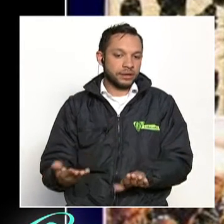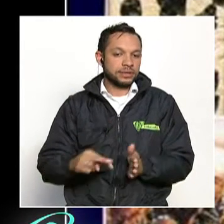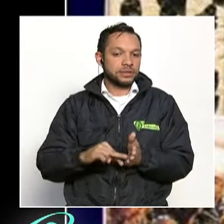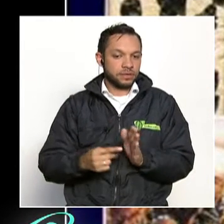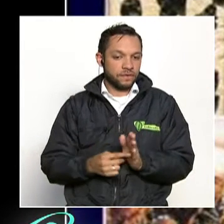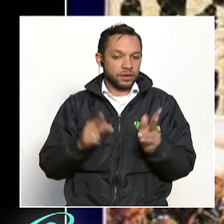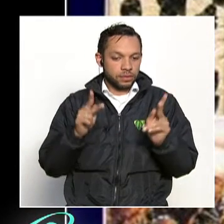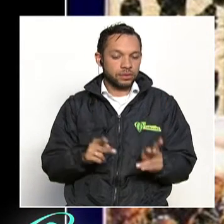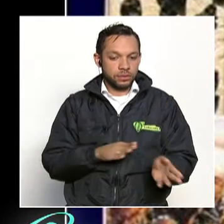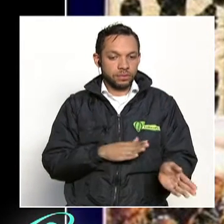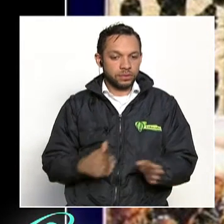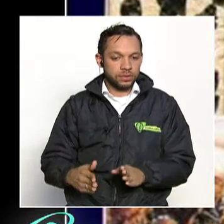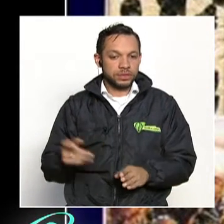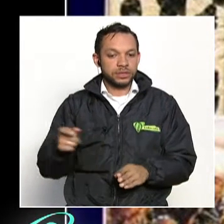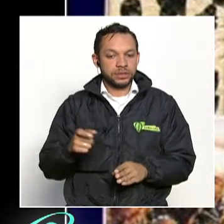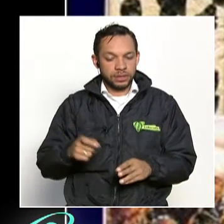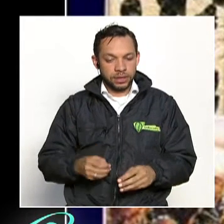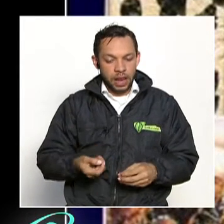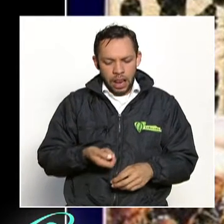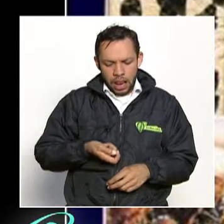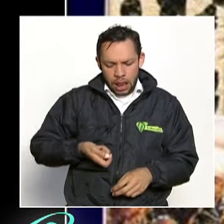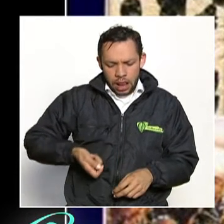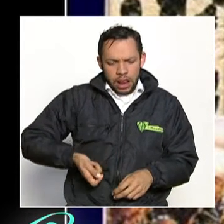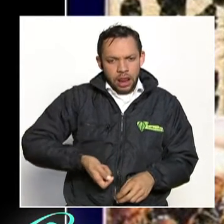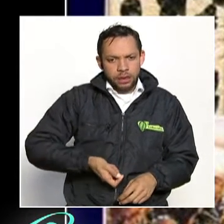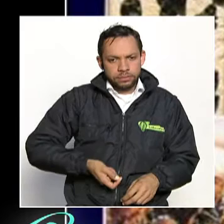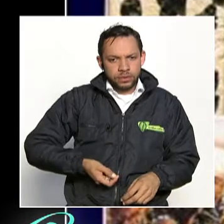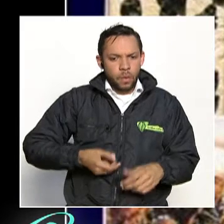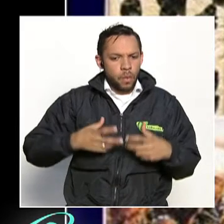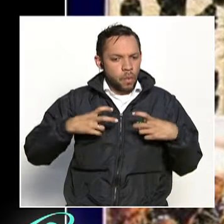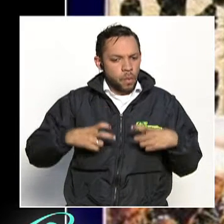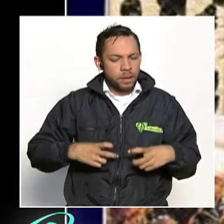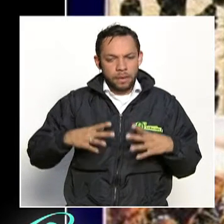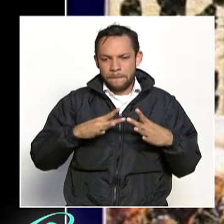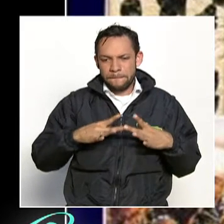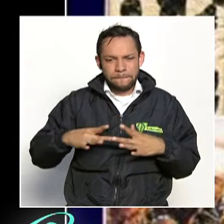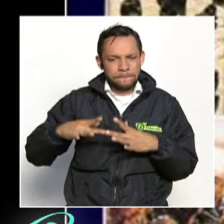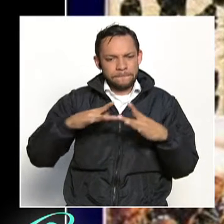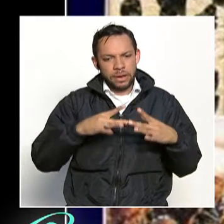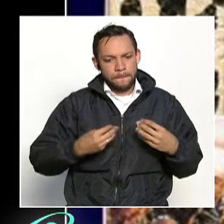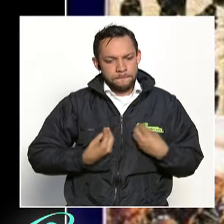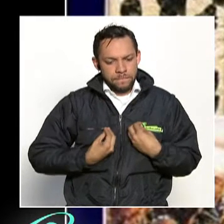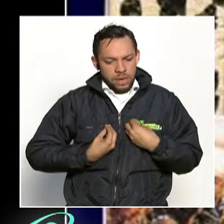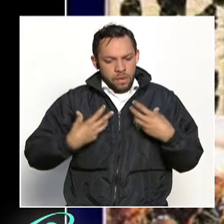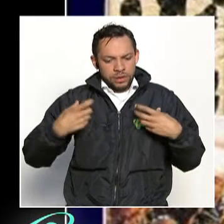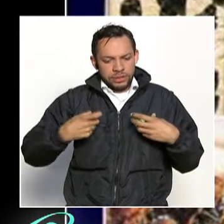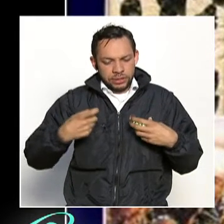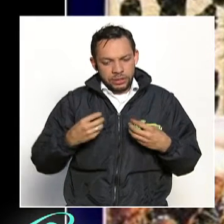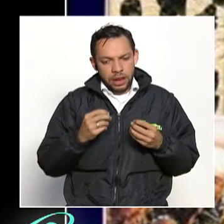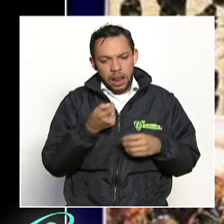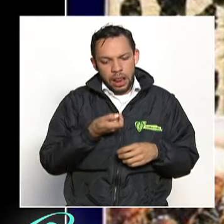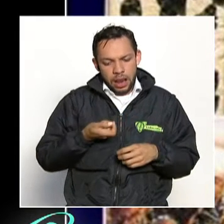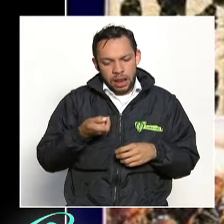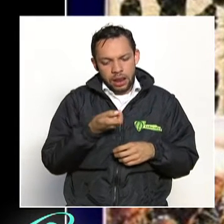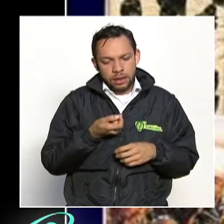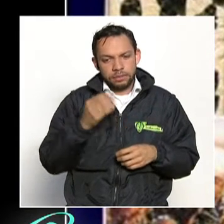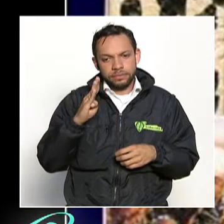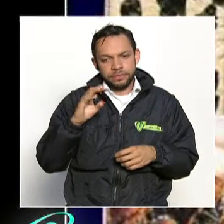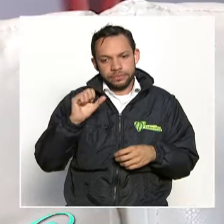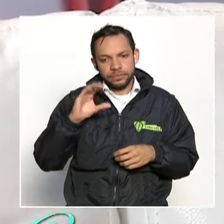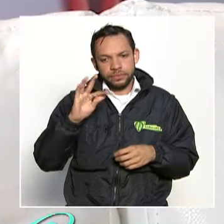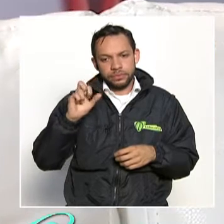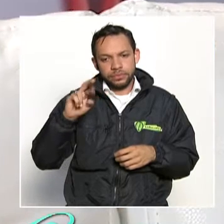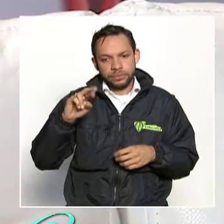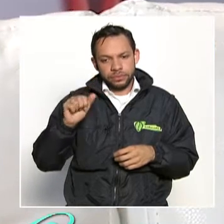Nosotros no podemos vivir sin las bacterias. Las bacterias son parte fundamental de la salud, de manera que eso pues es un